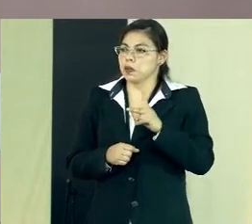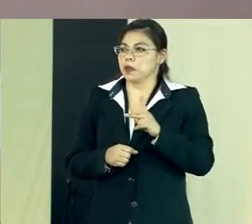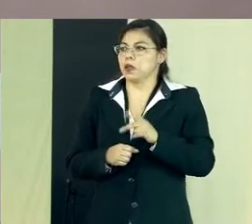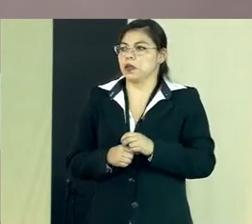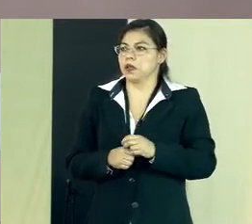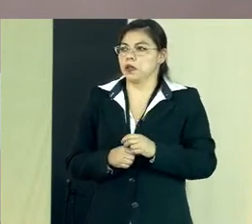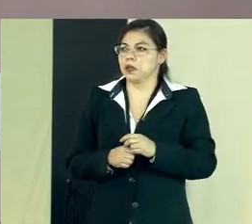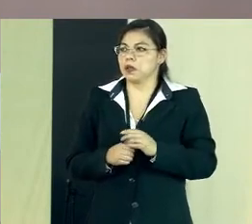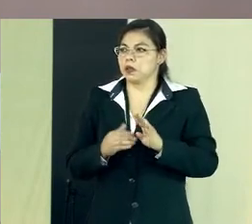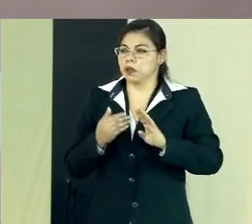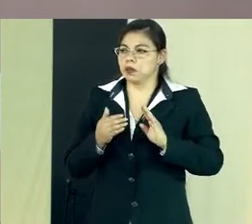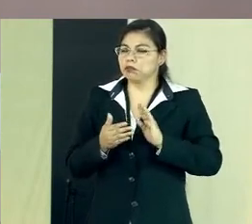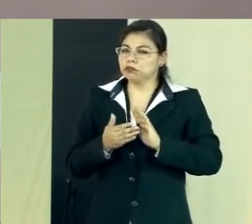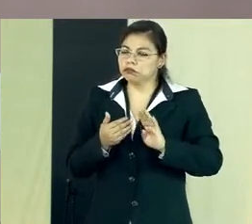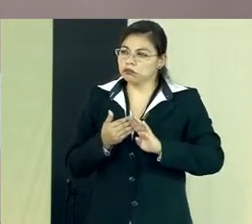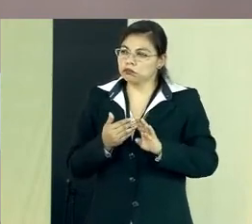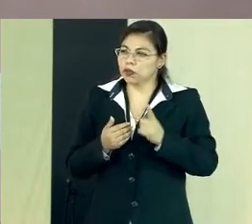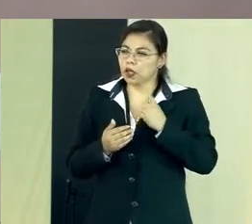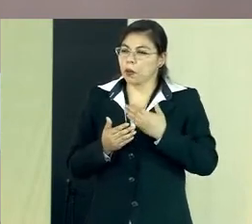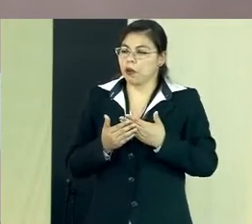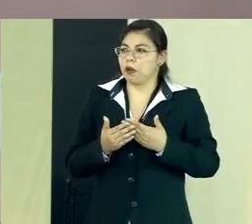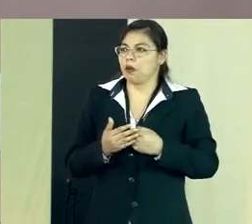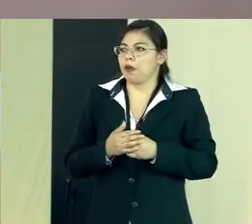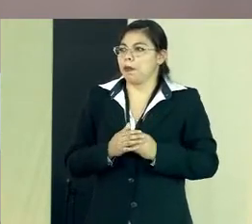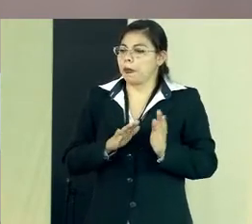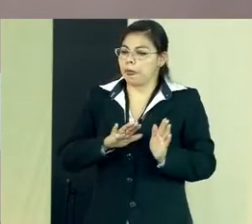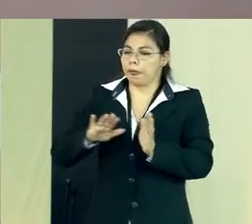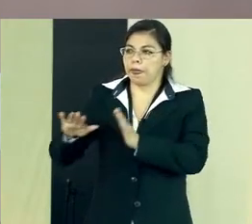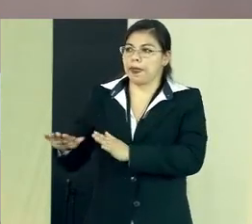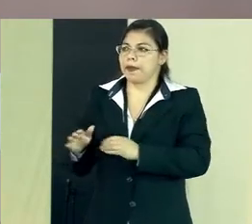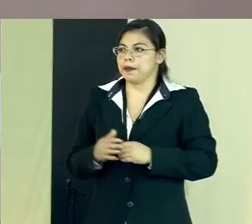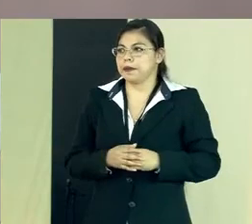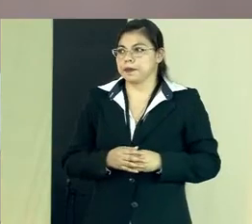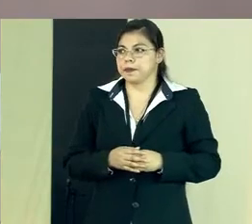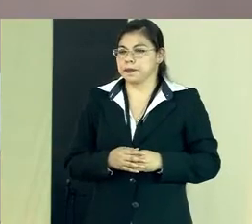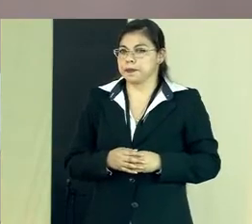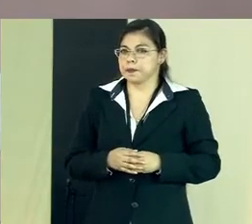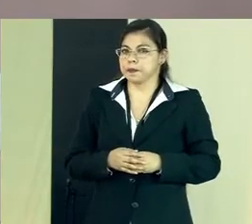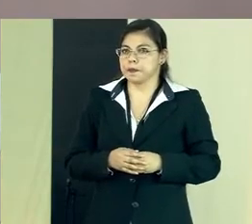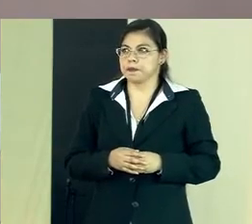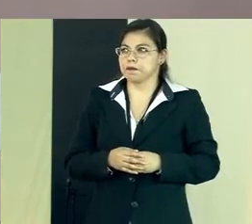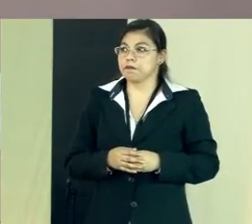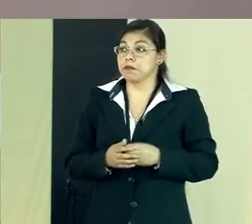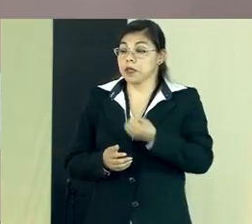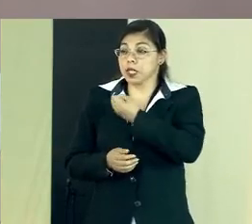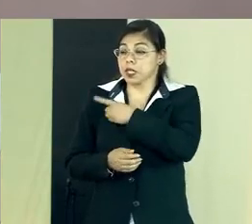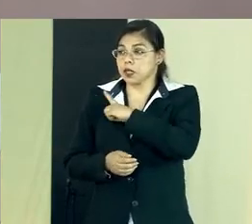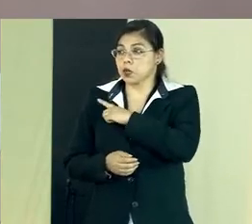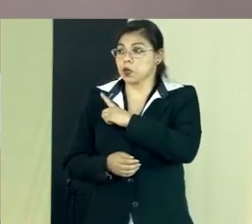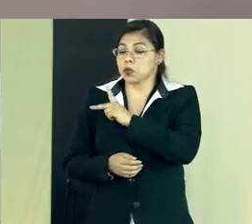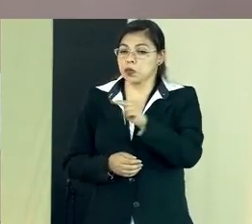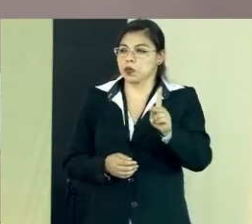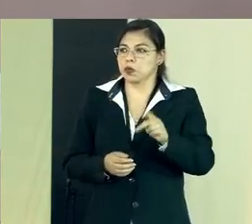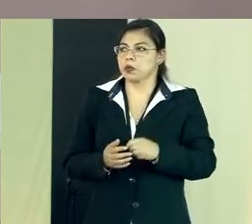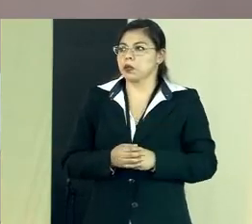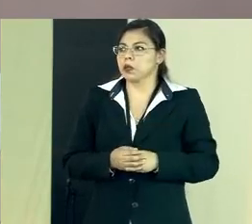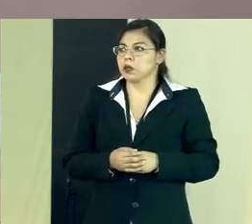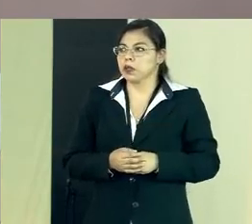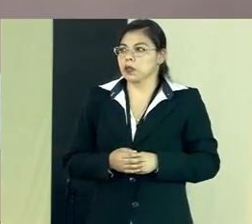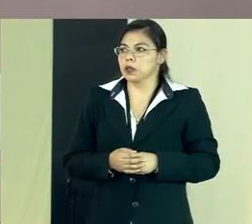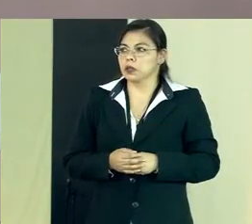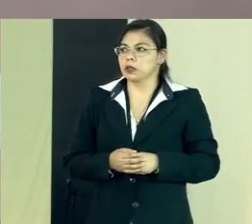así ha sido dejado de lado la salud pública se ha relajado